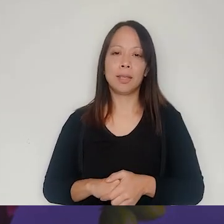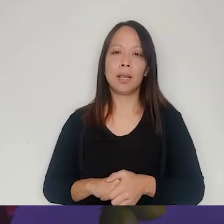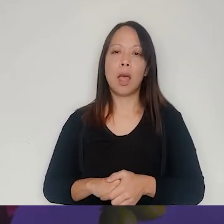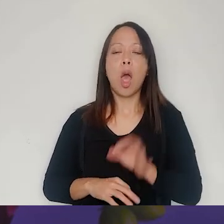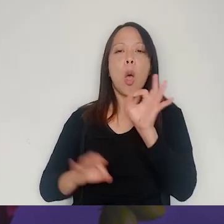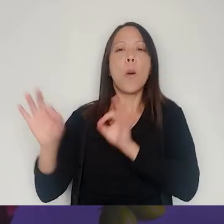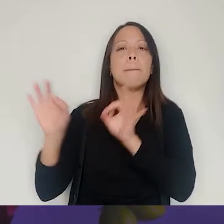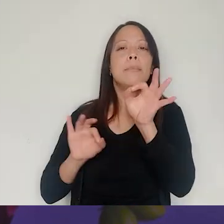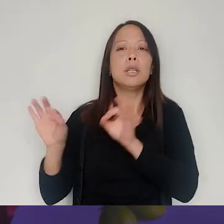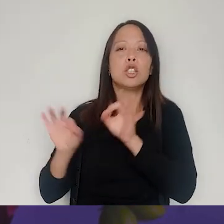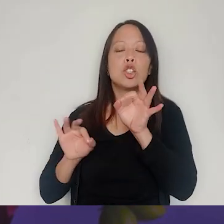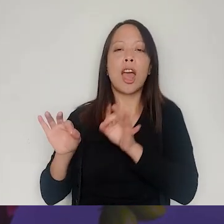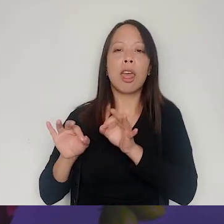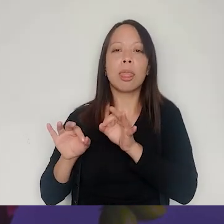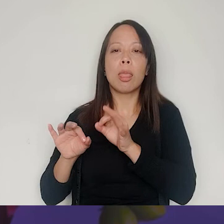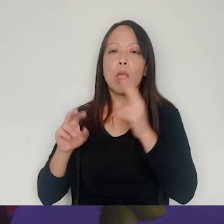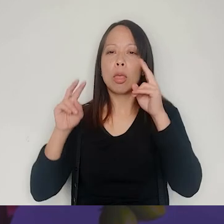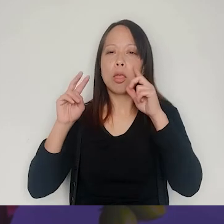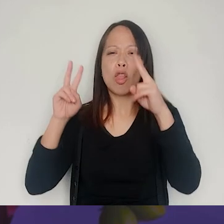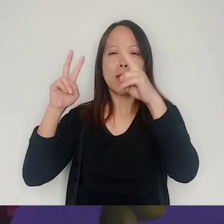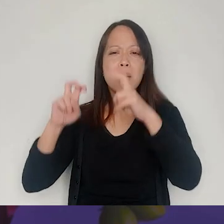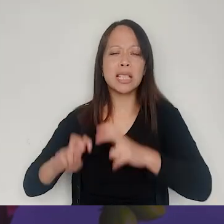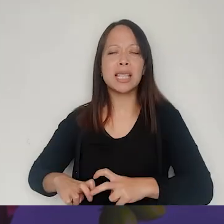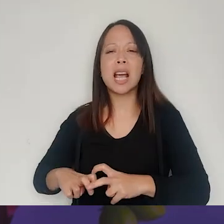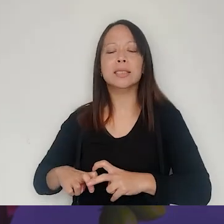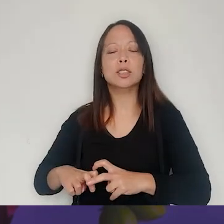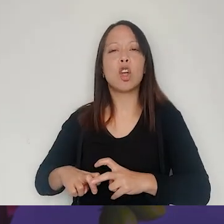el proyecto de investigación en el cual queremos